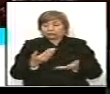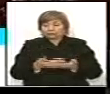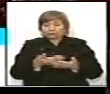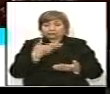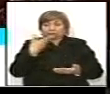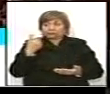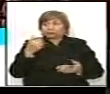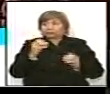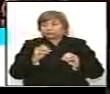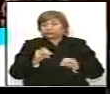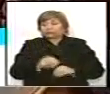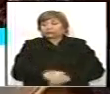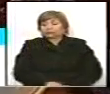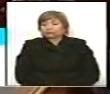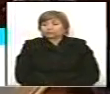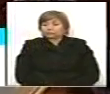mejor.